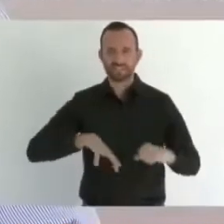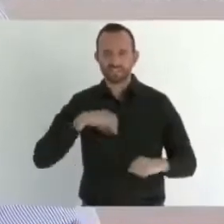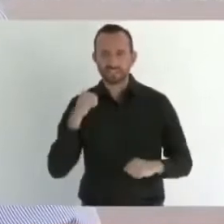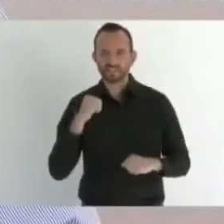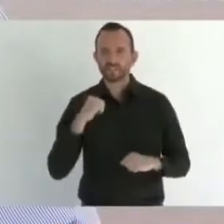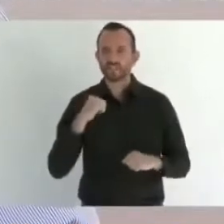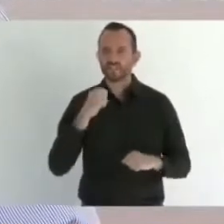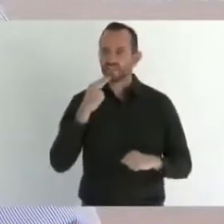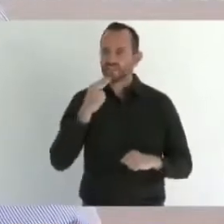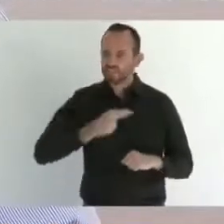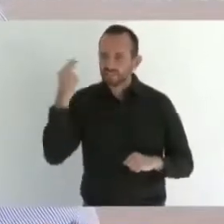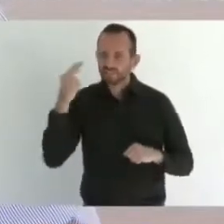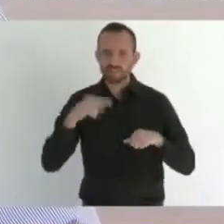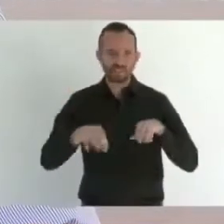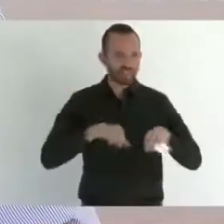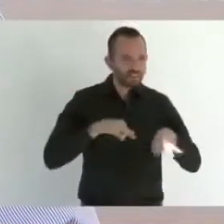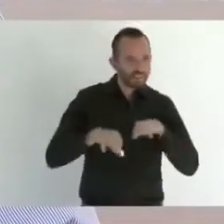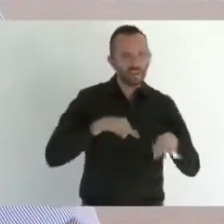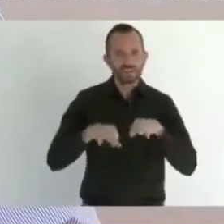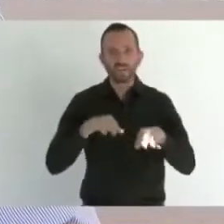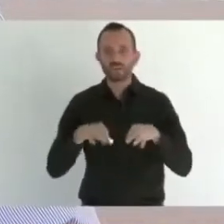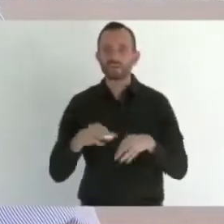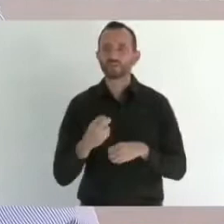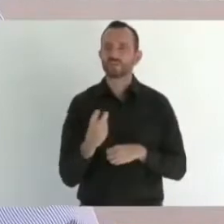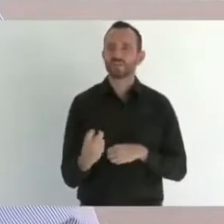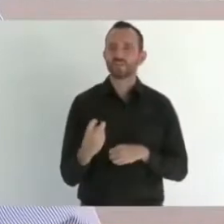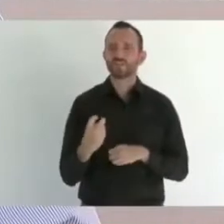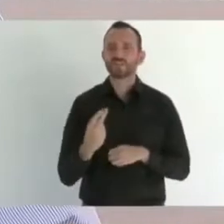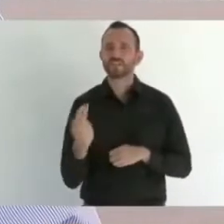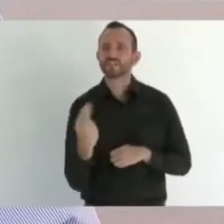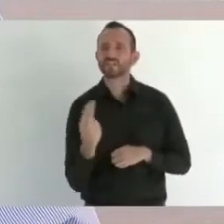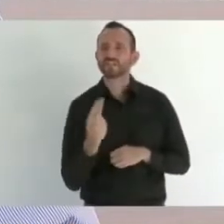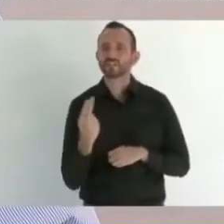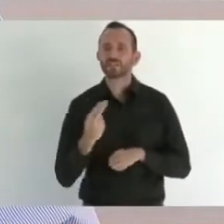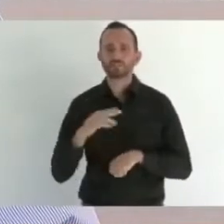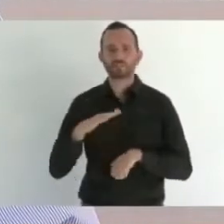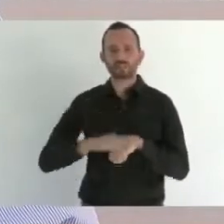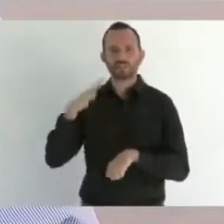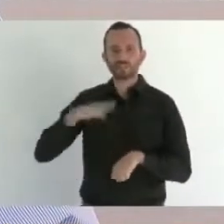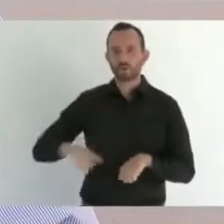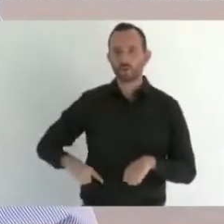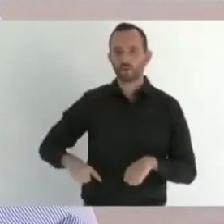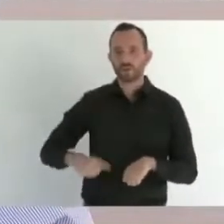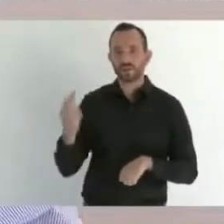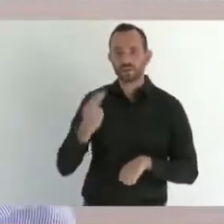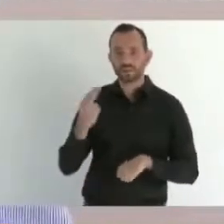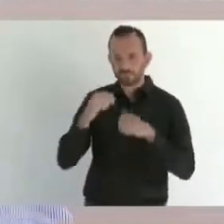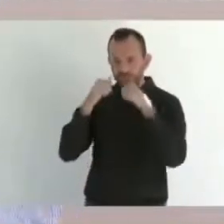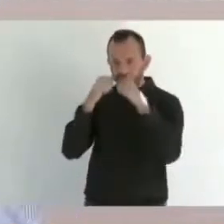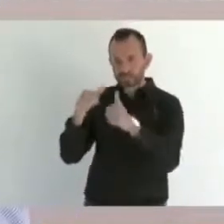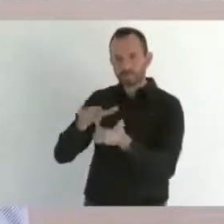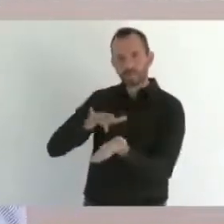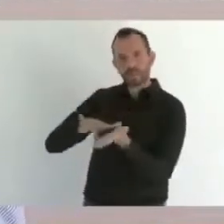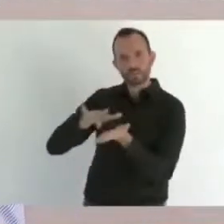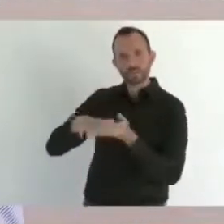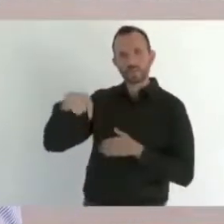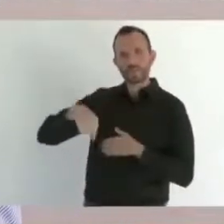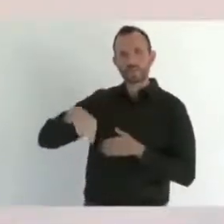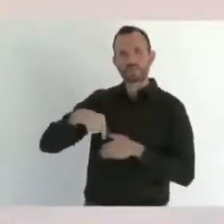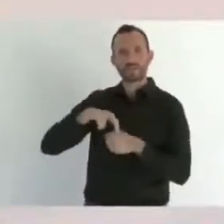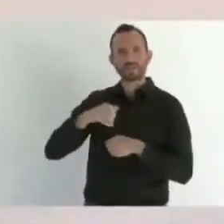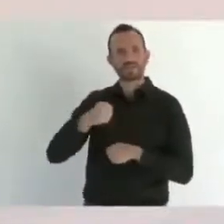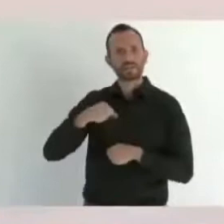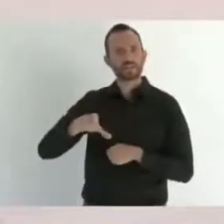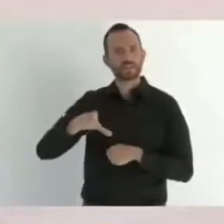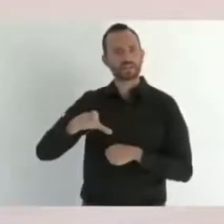aquí es donde se requiere más apoyo de el gobierno vamos a seguir ayudando